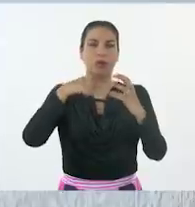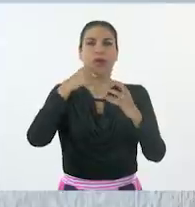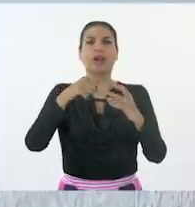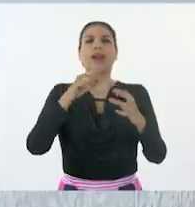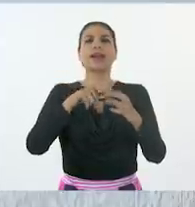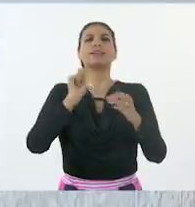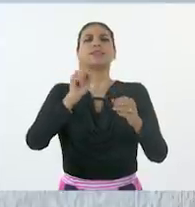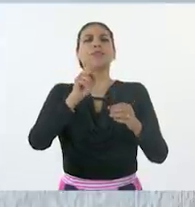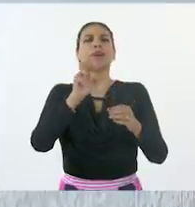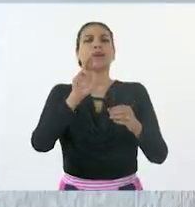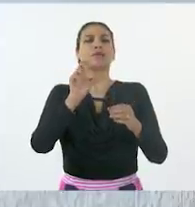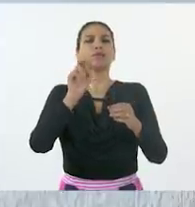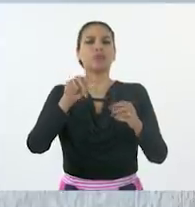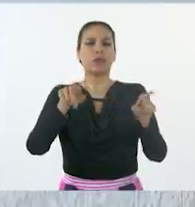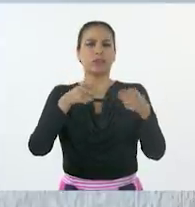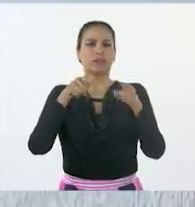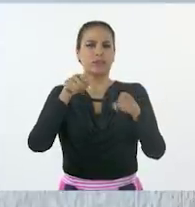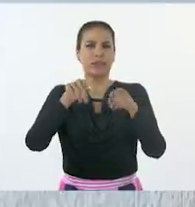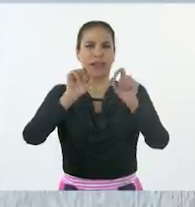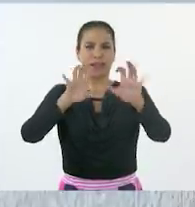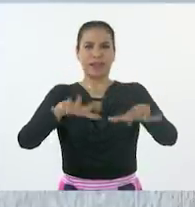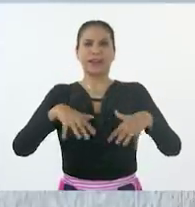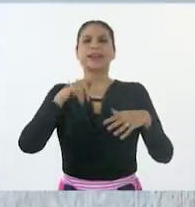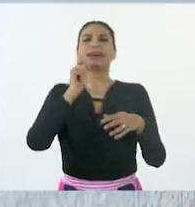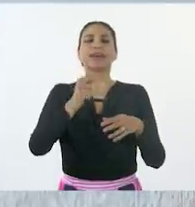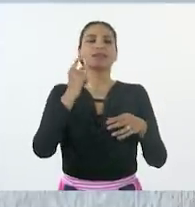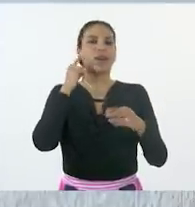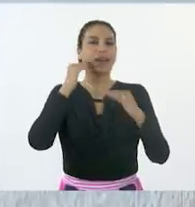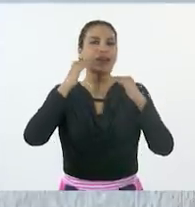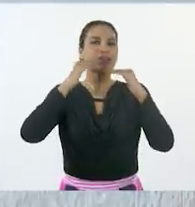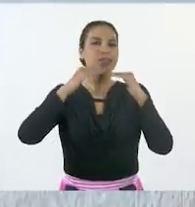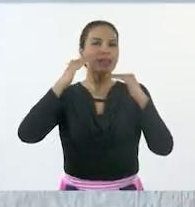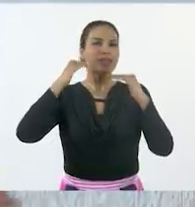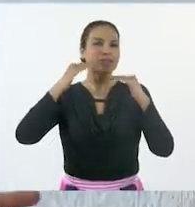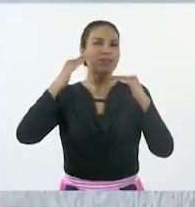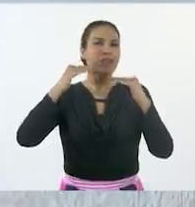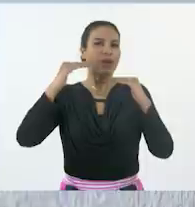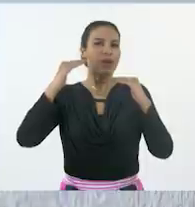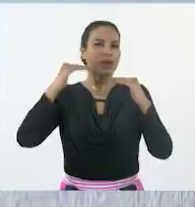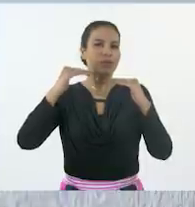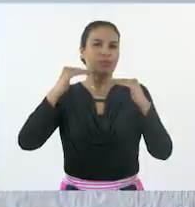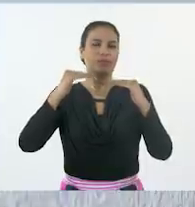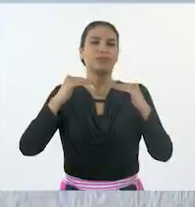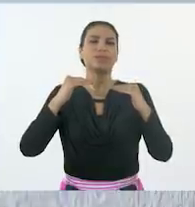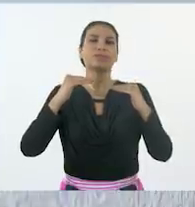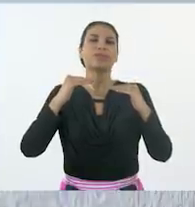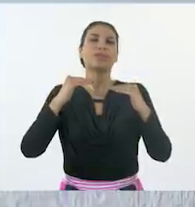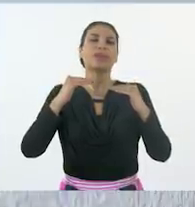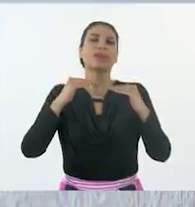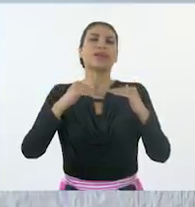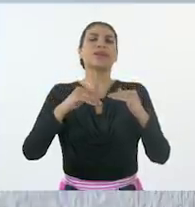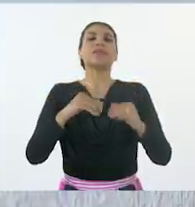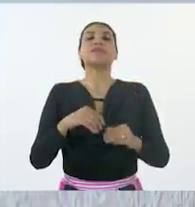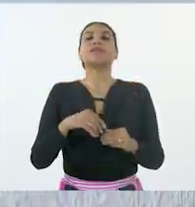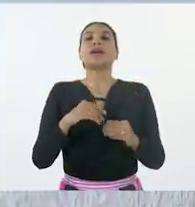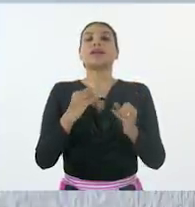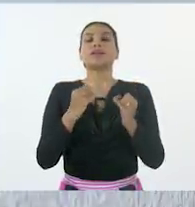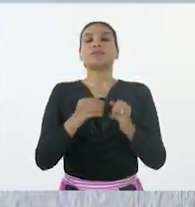de la percusión en una orquesta es mantener el ritmo, el pulso o el beat, como también se le conoce.